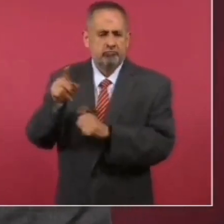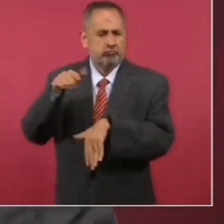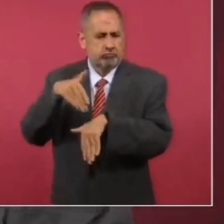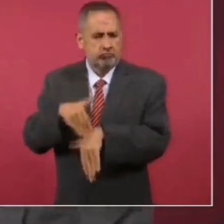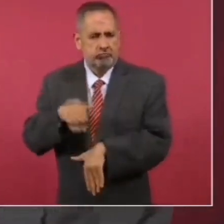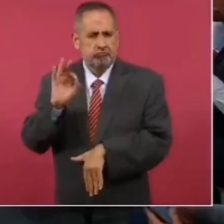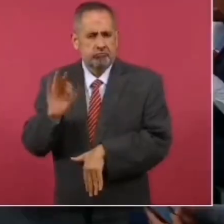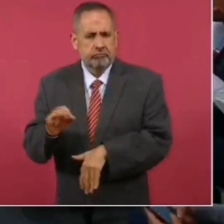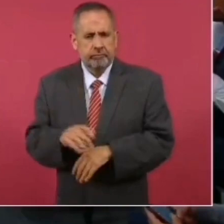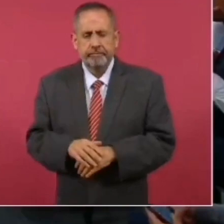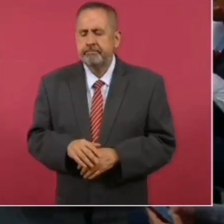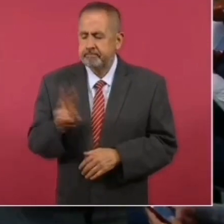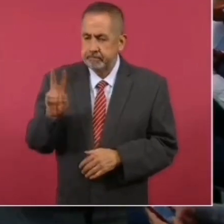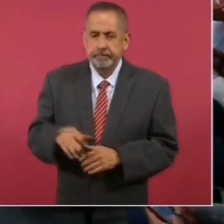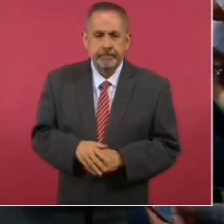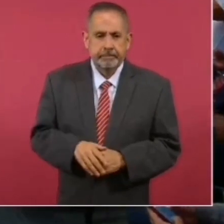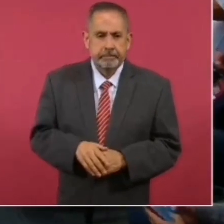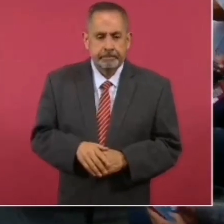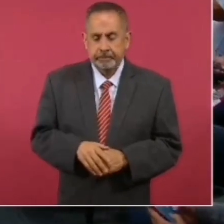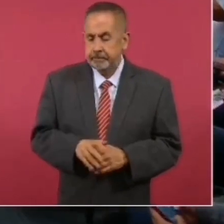aunque parezca mentira,